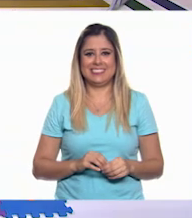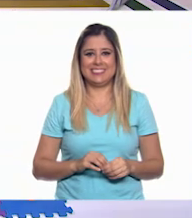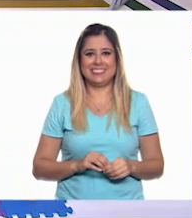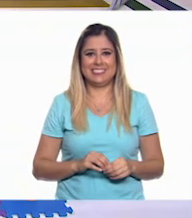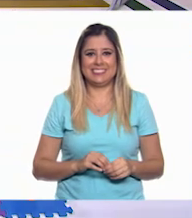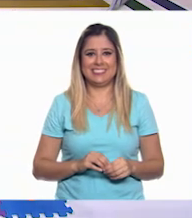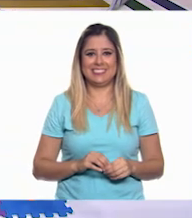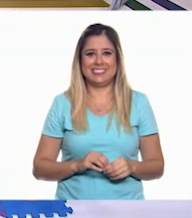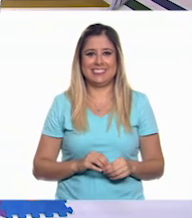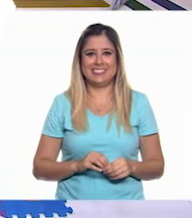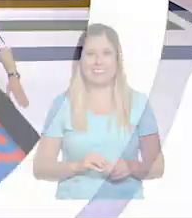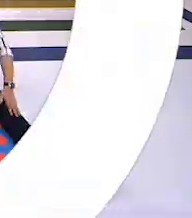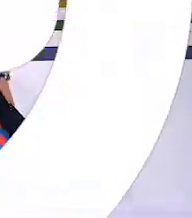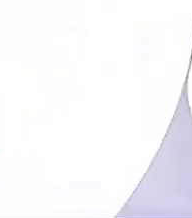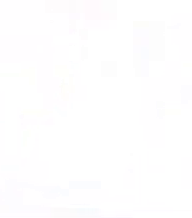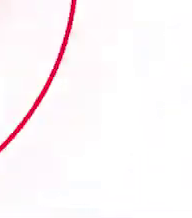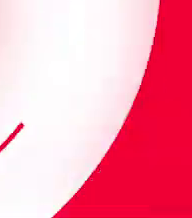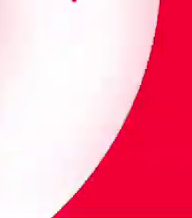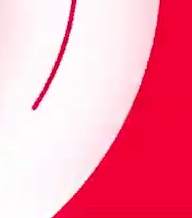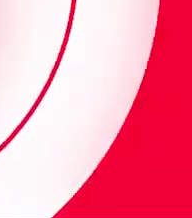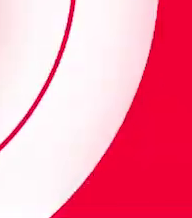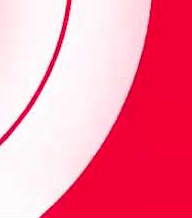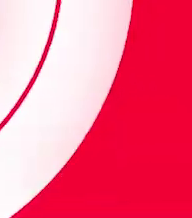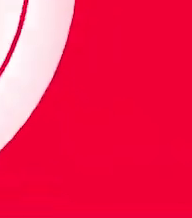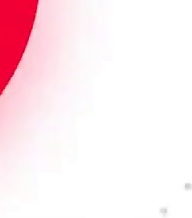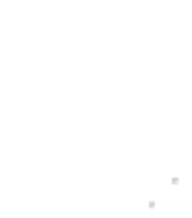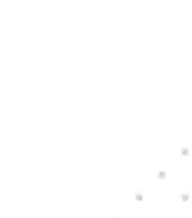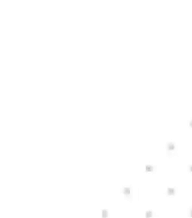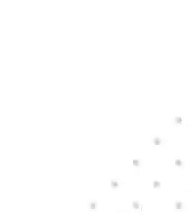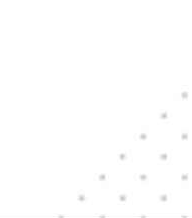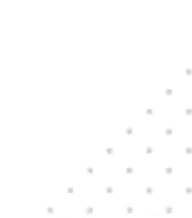vamos a estirarnos las piernas.